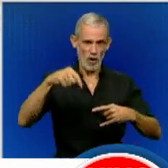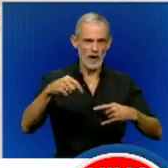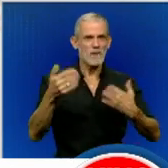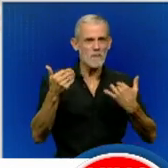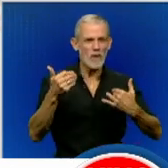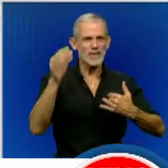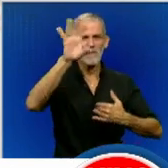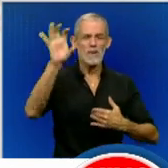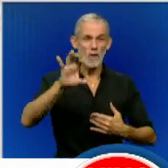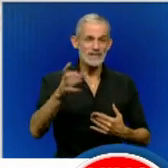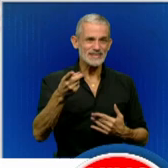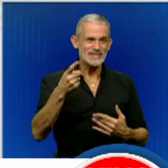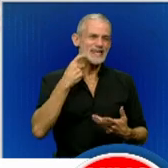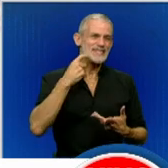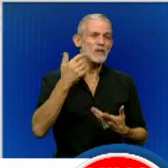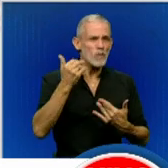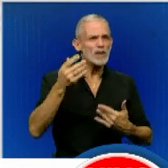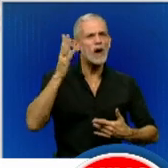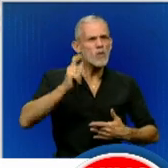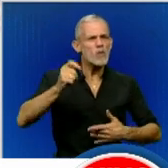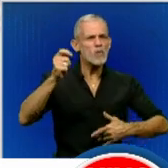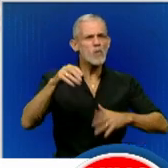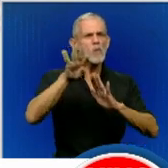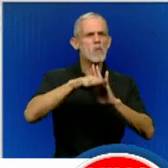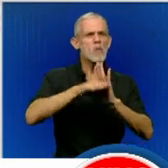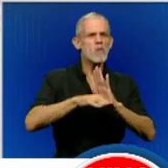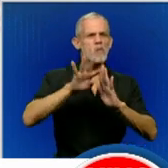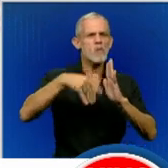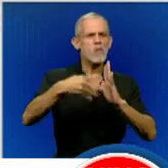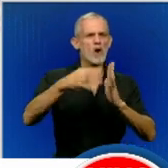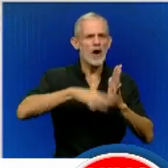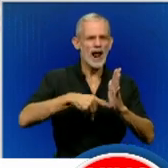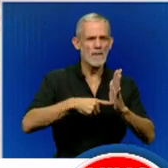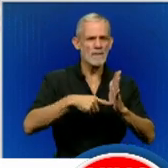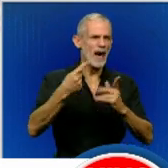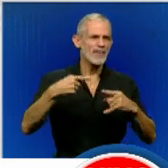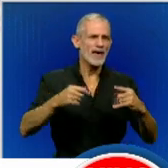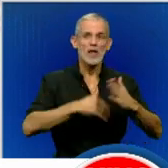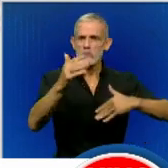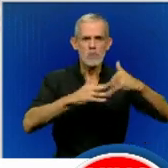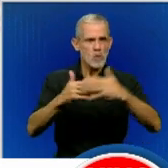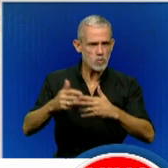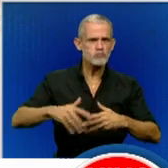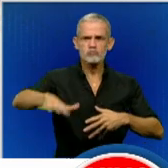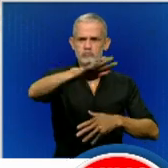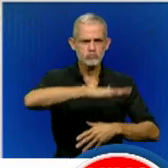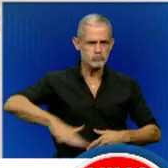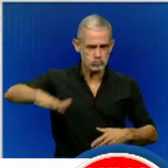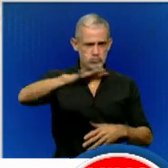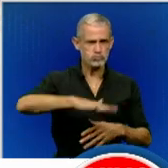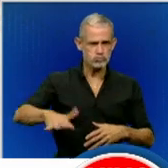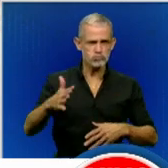permiten a la provincia llevar adelante un programa de obras para poder